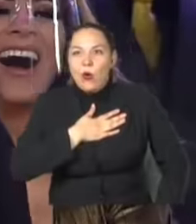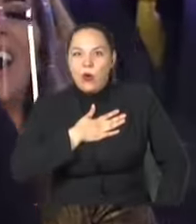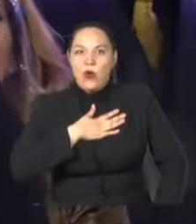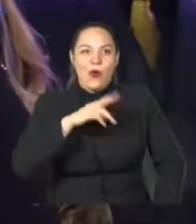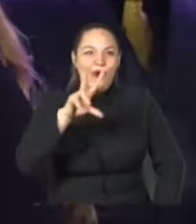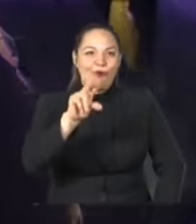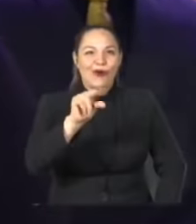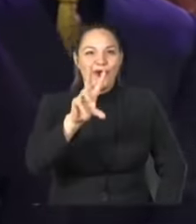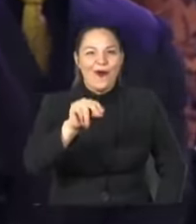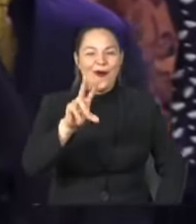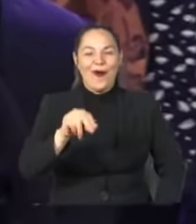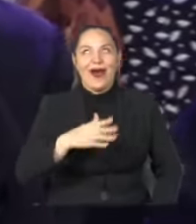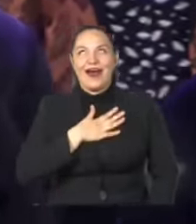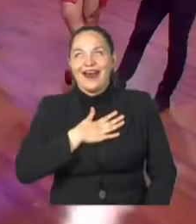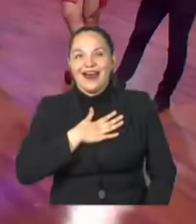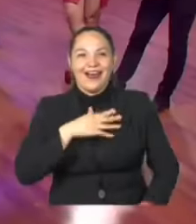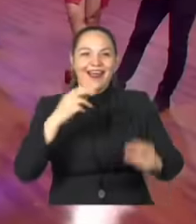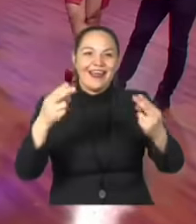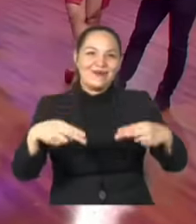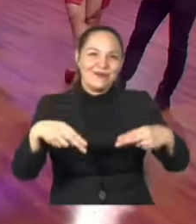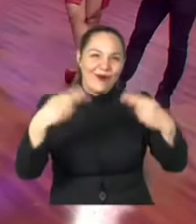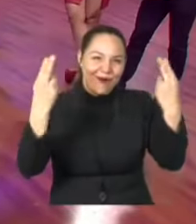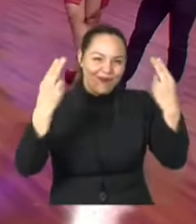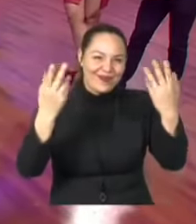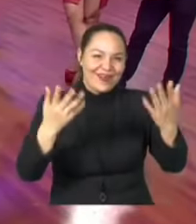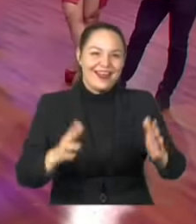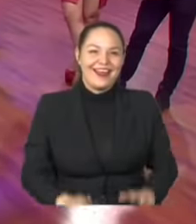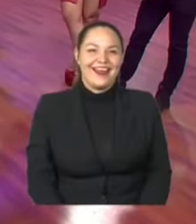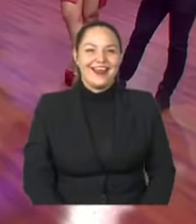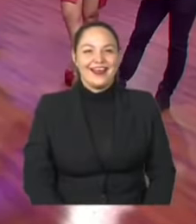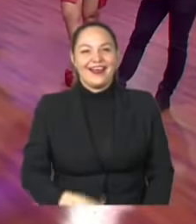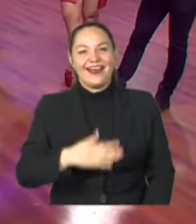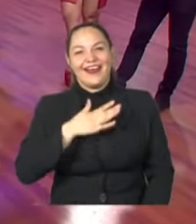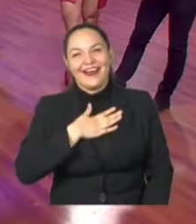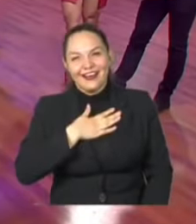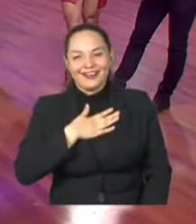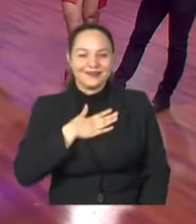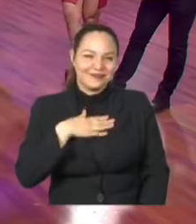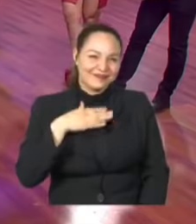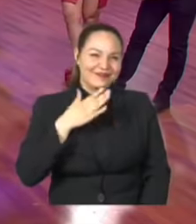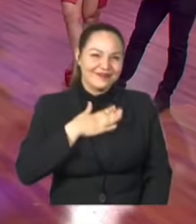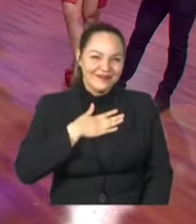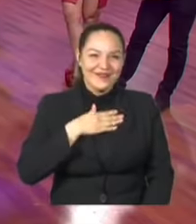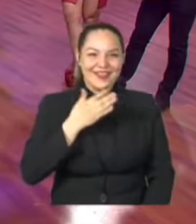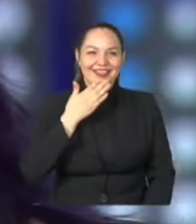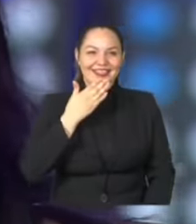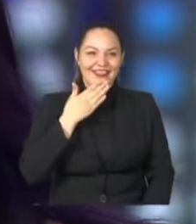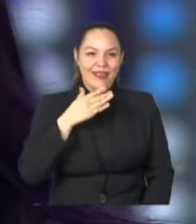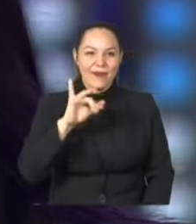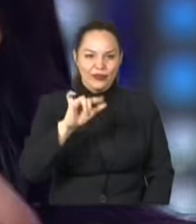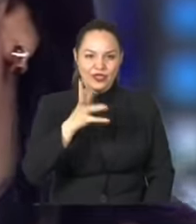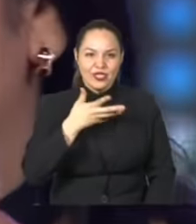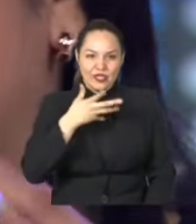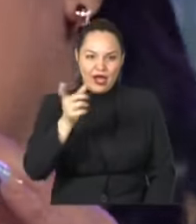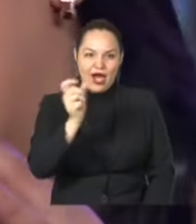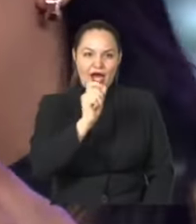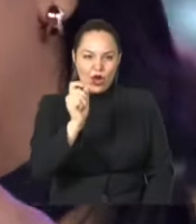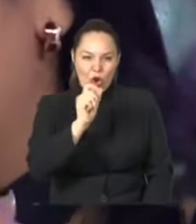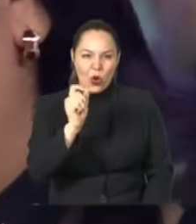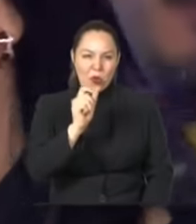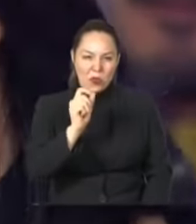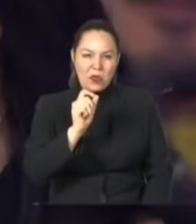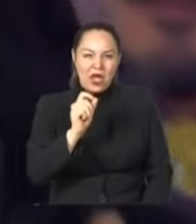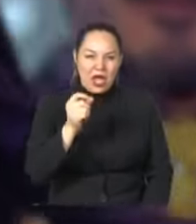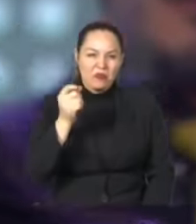Chavana, lo que pasa es que uno es profesional y uno hace lo que la producción dice. Hombre, chapolín. Exactamente. Desde luego. Pero sí tiene pareja. Pues se me